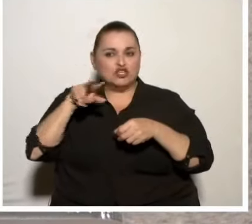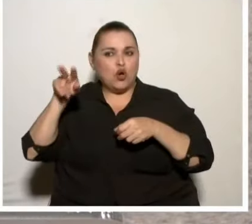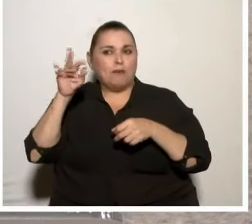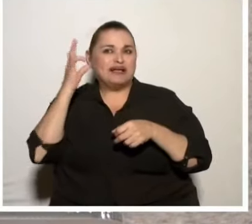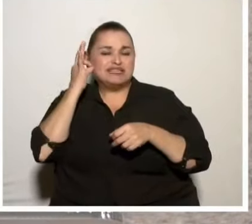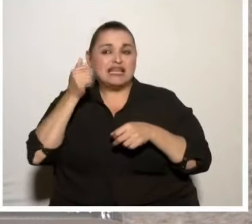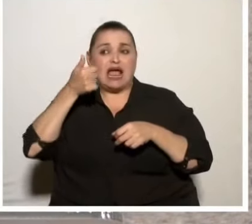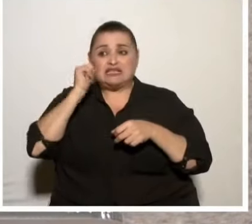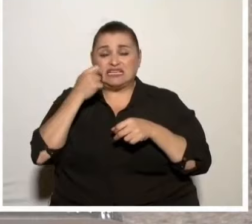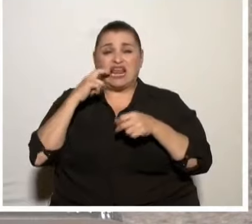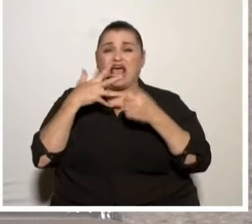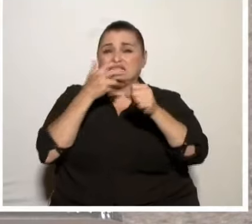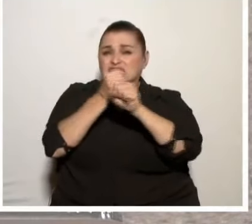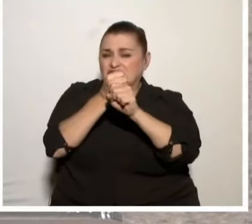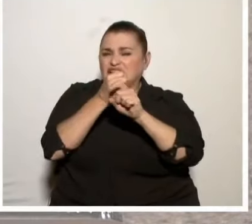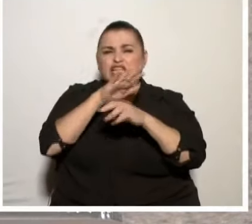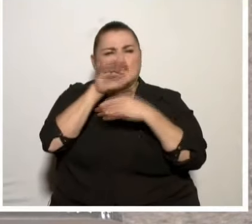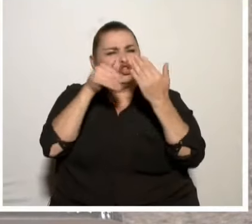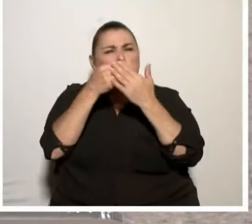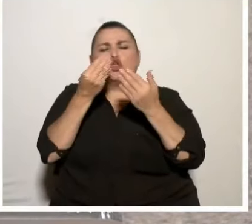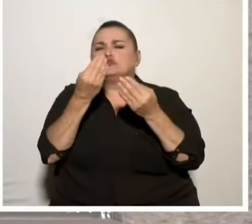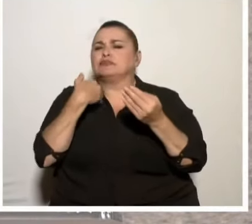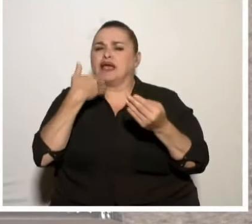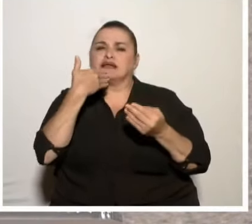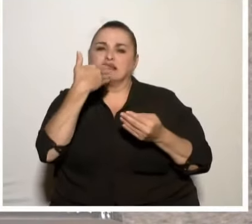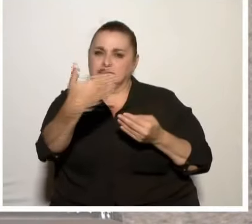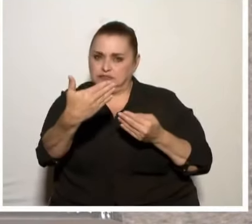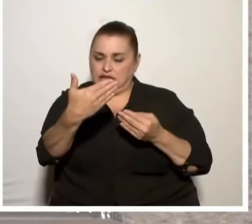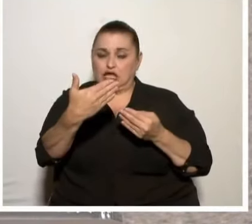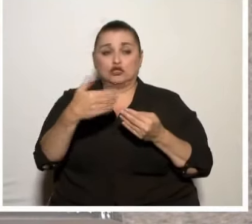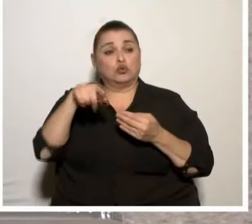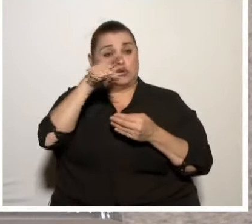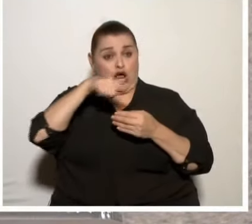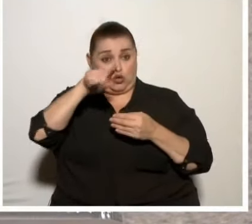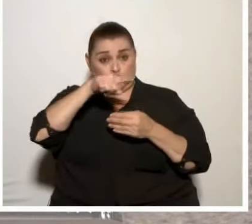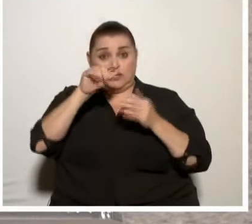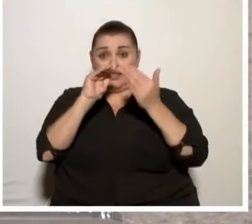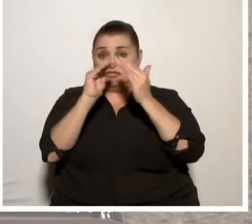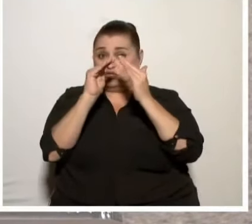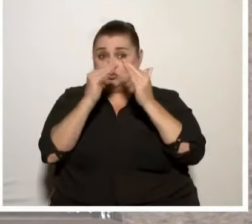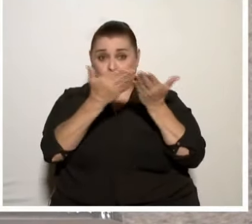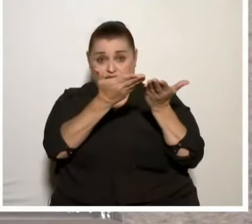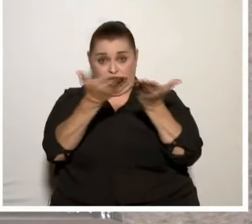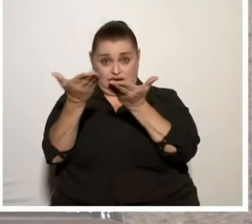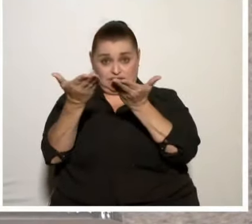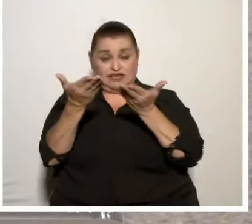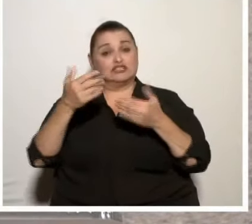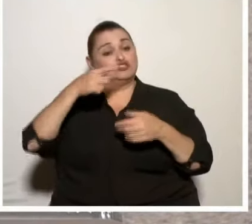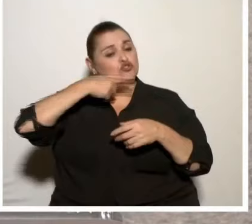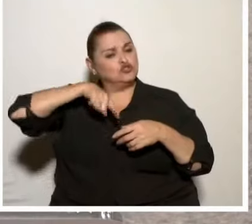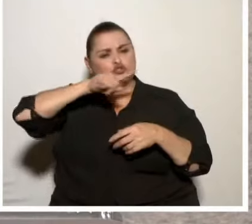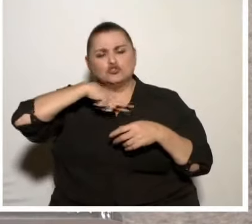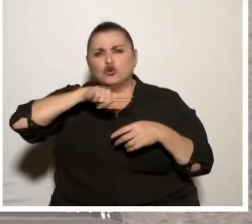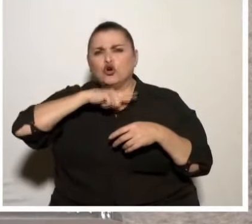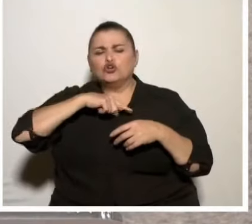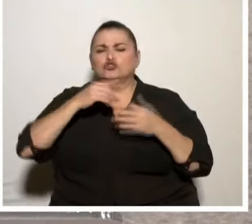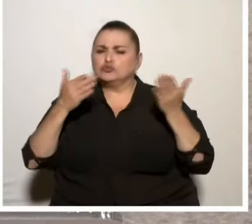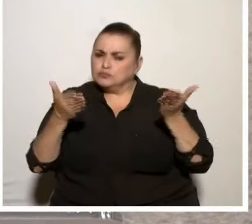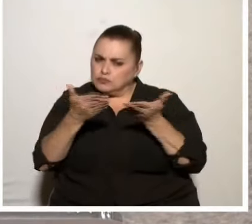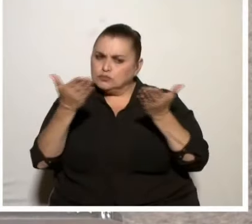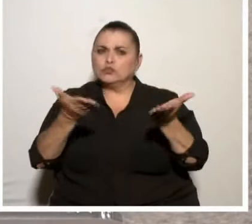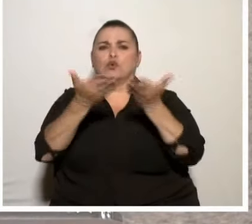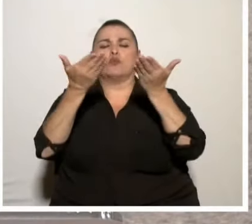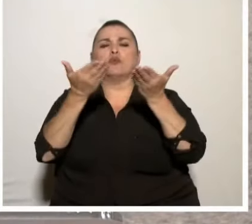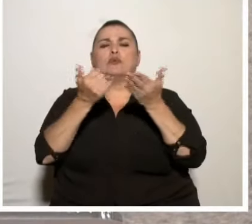el accidente, a todos mi agradecimiento. Y a ustedes en sus casas, nosotros estamos por